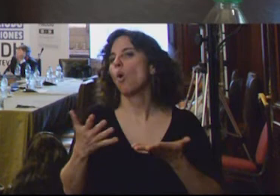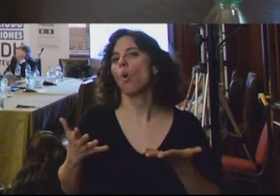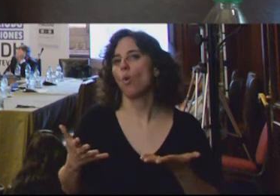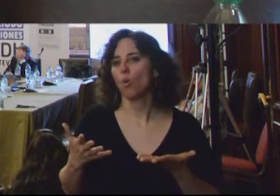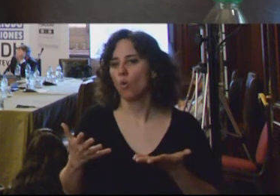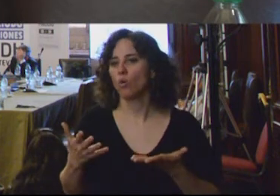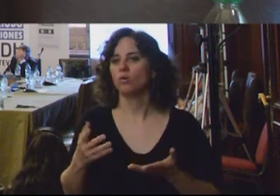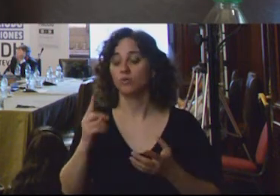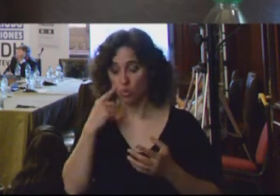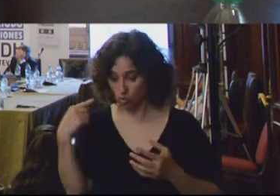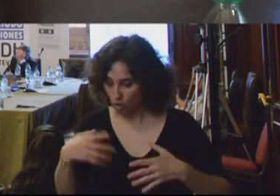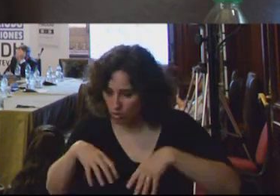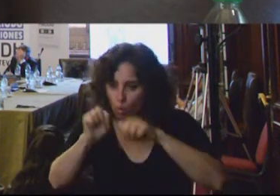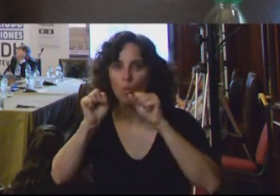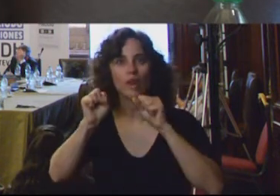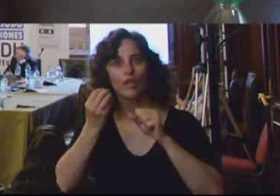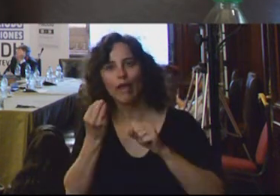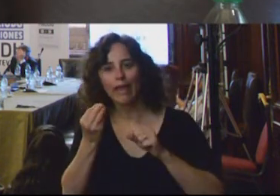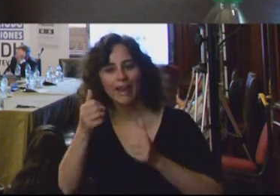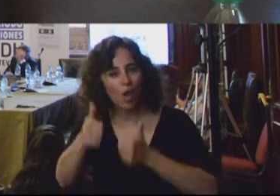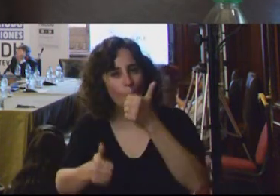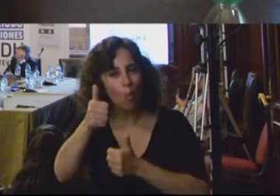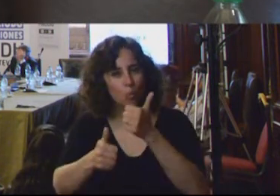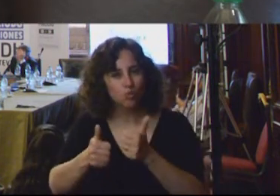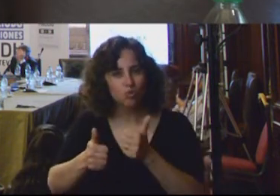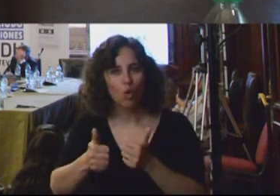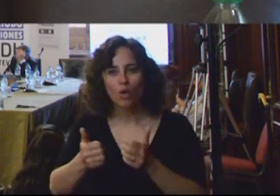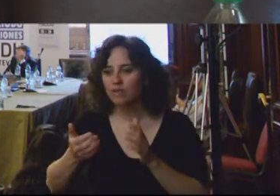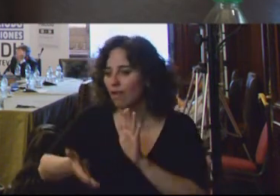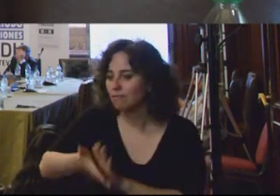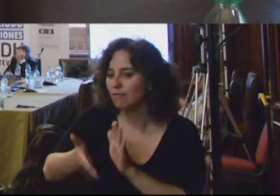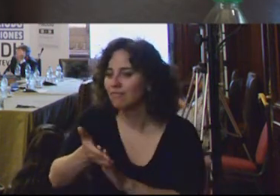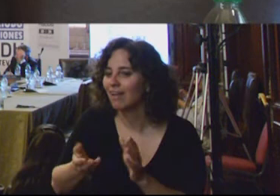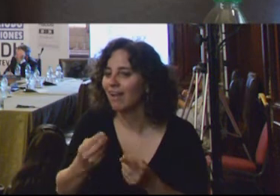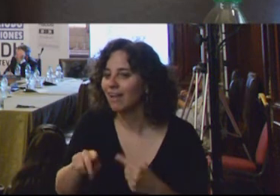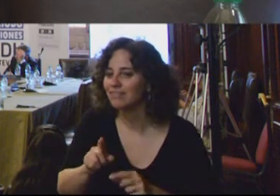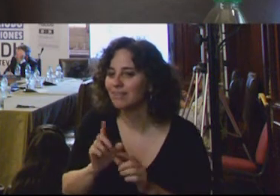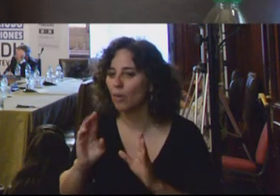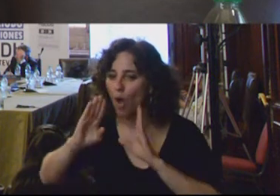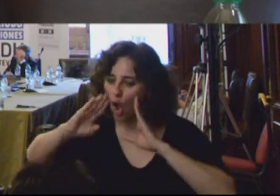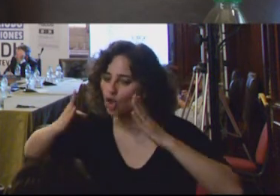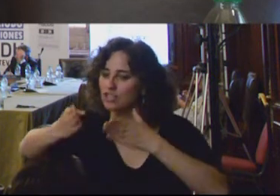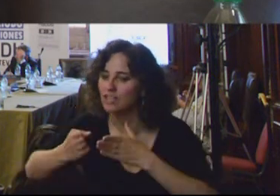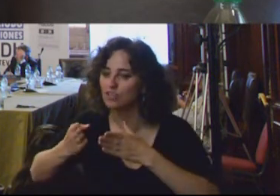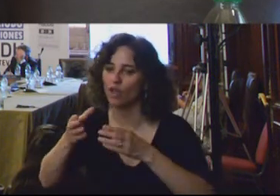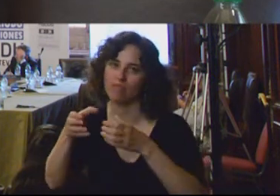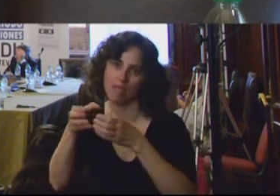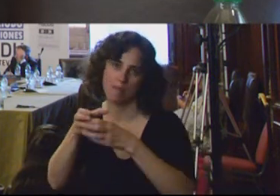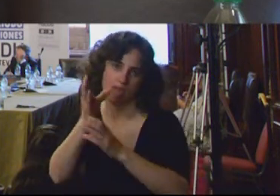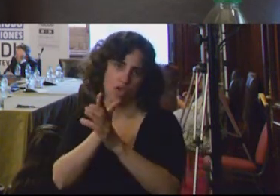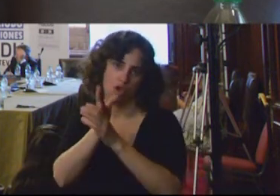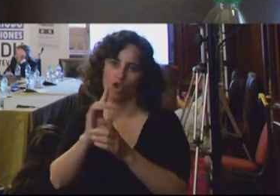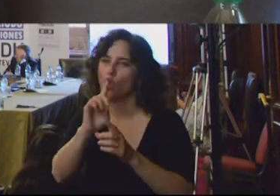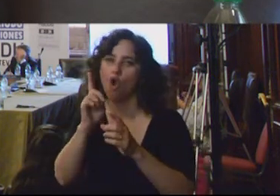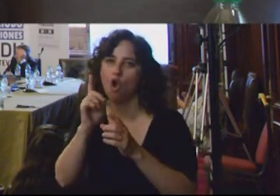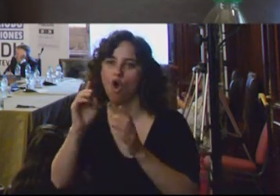hemos detectado que en el concurso se está propiciando más bien la concentración de medios de comunicación, no la